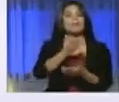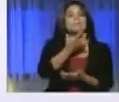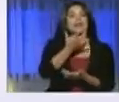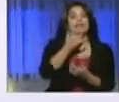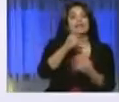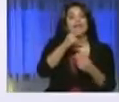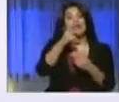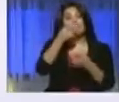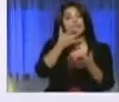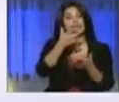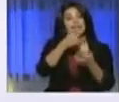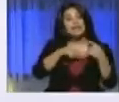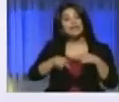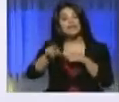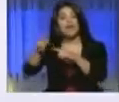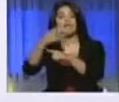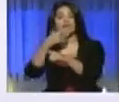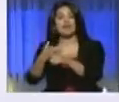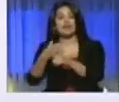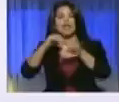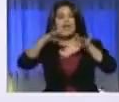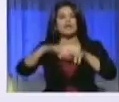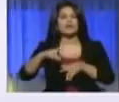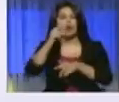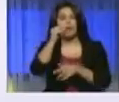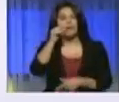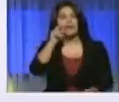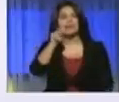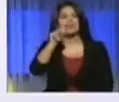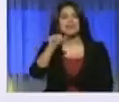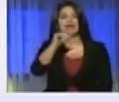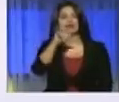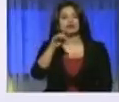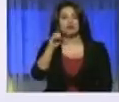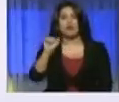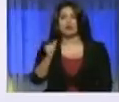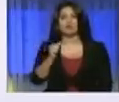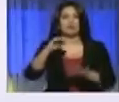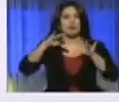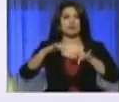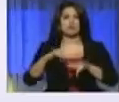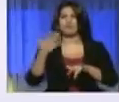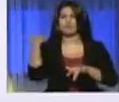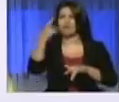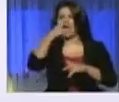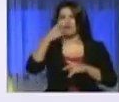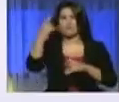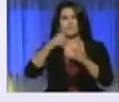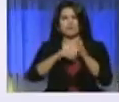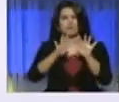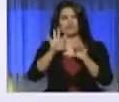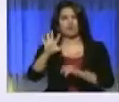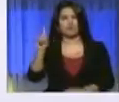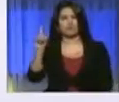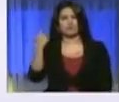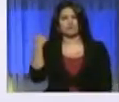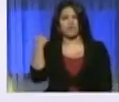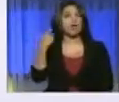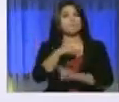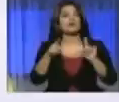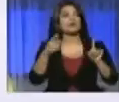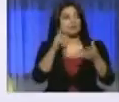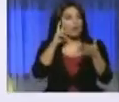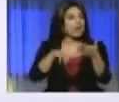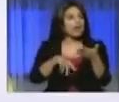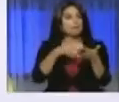escribió en 1961. Y parece que lo hubiera escrito ayer. Lo recomiendo, yo lo retuiteé.